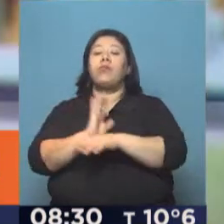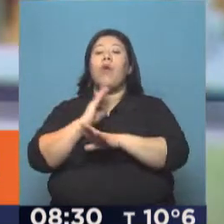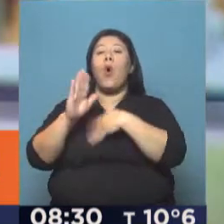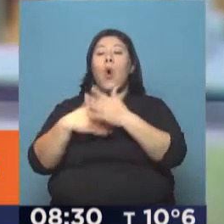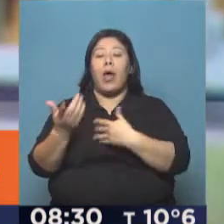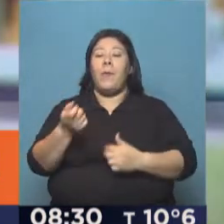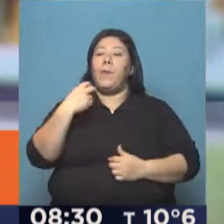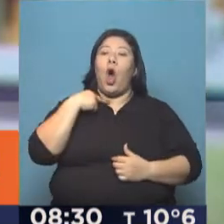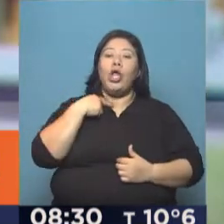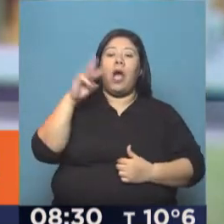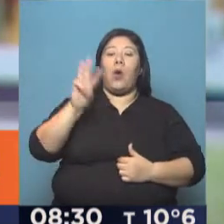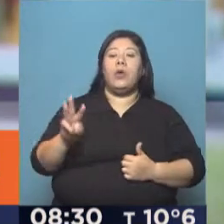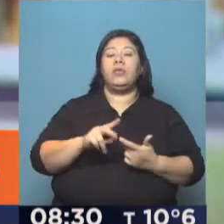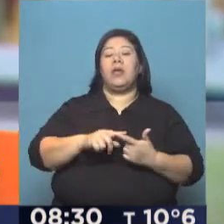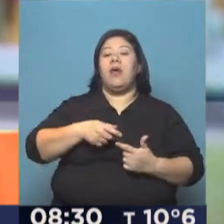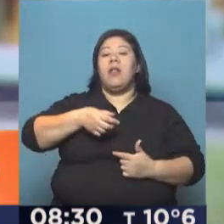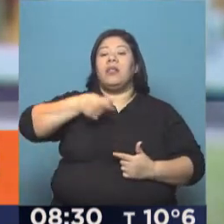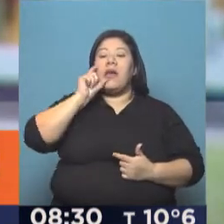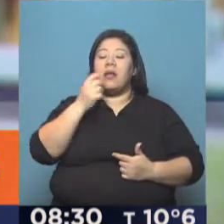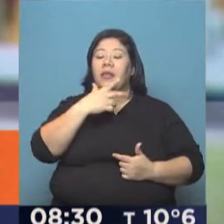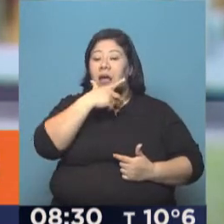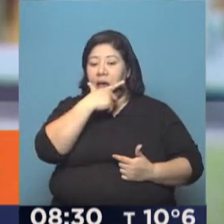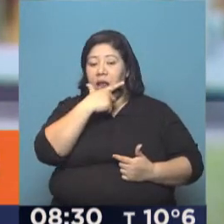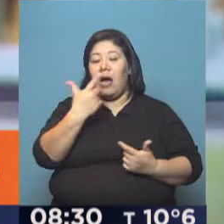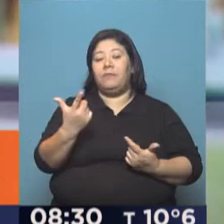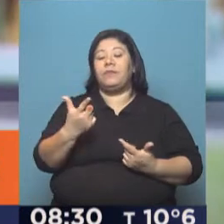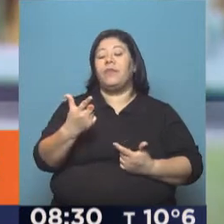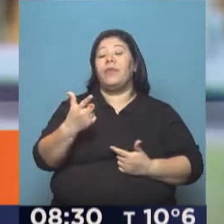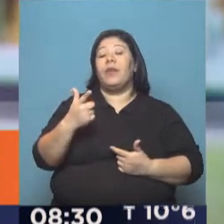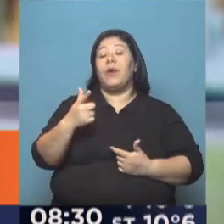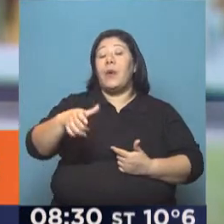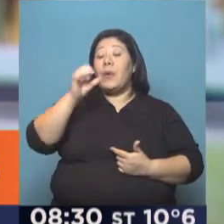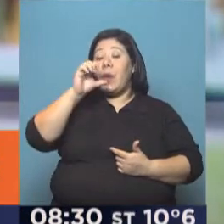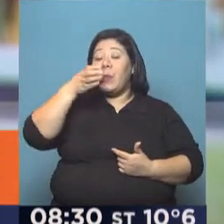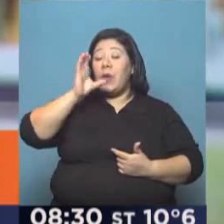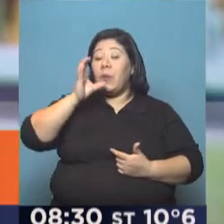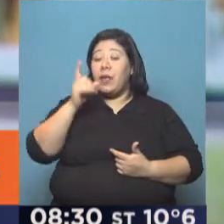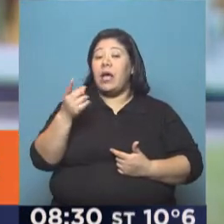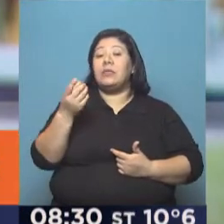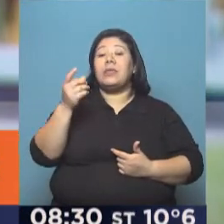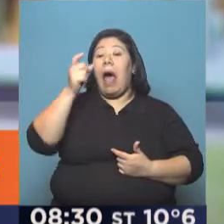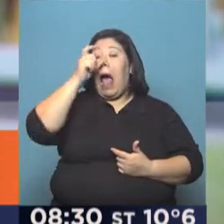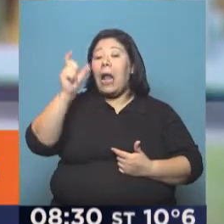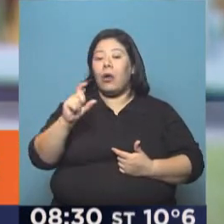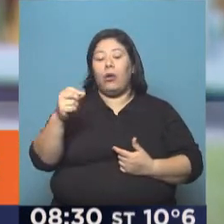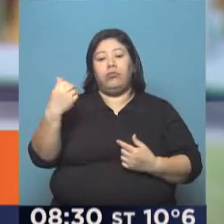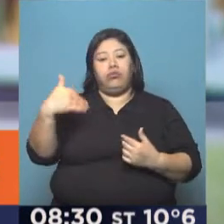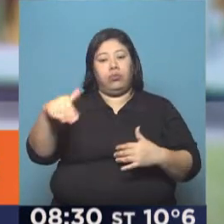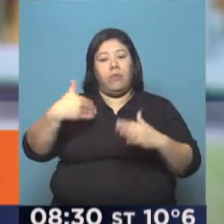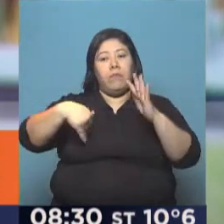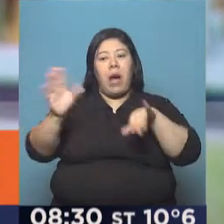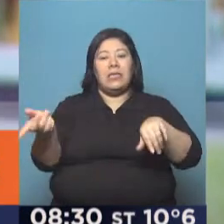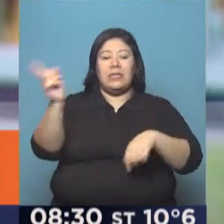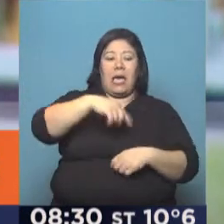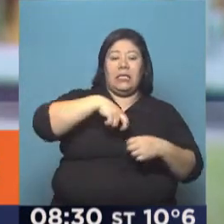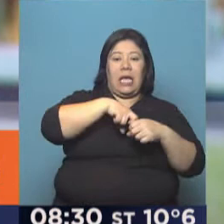Vodka, whisky, tequila. Las bebidas destiladas tienen una graduación alcohólica muchísimo mayor que de repente la